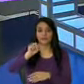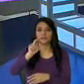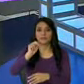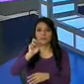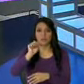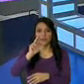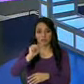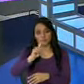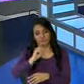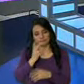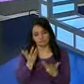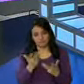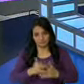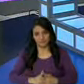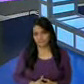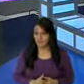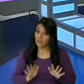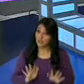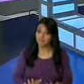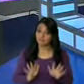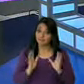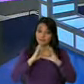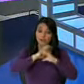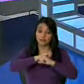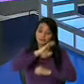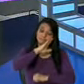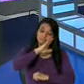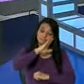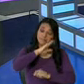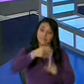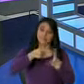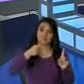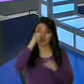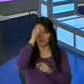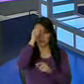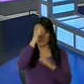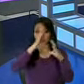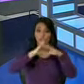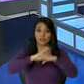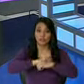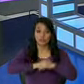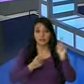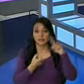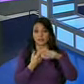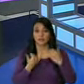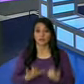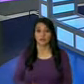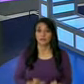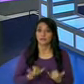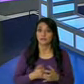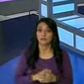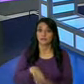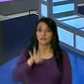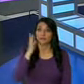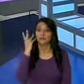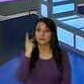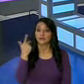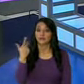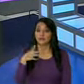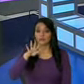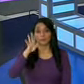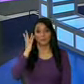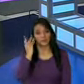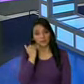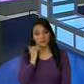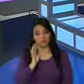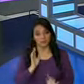Electoral. Ahí están, pernoctando desde el día domingo en la noche. Vamos al cuarto día, ¿no? Cuarto día. Son algunos, en